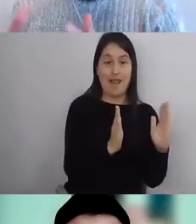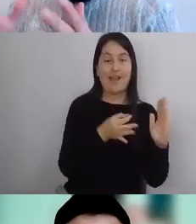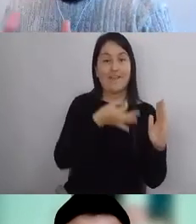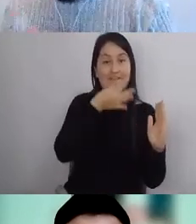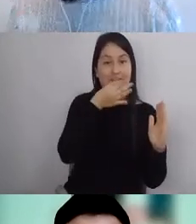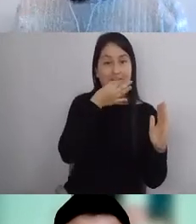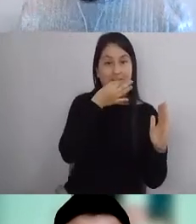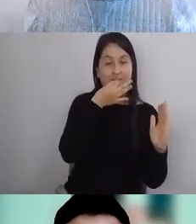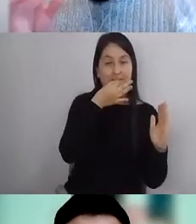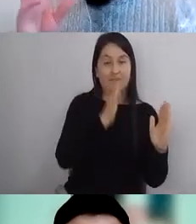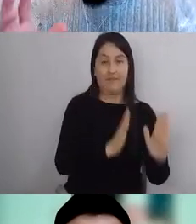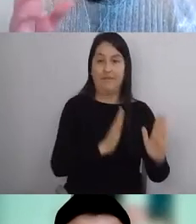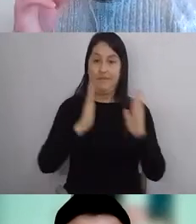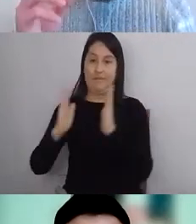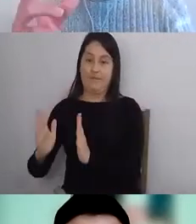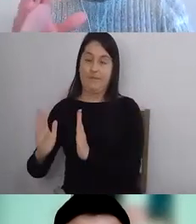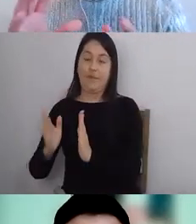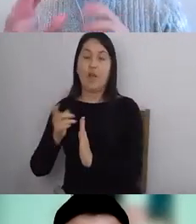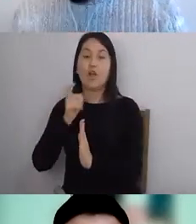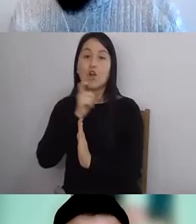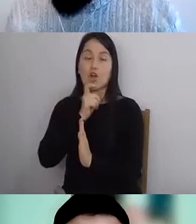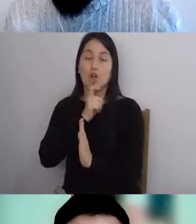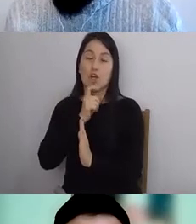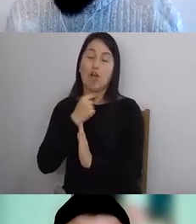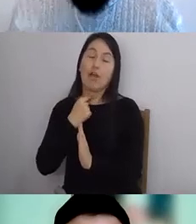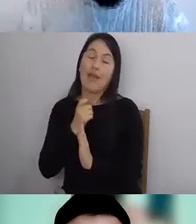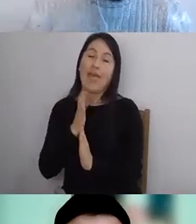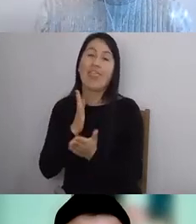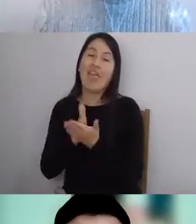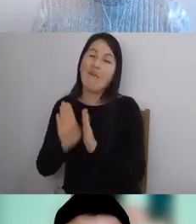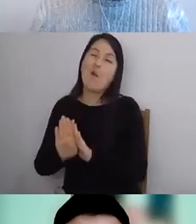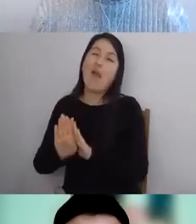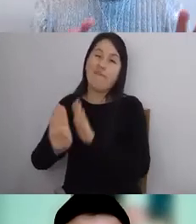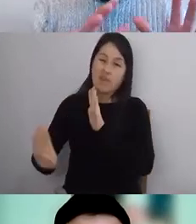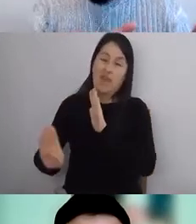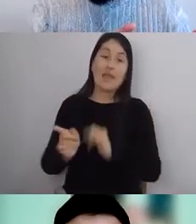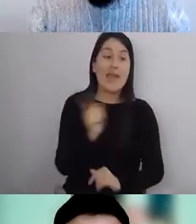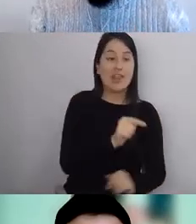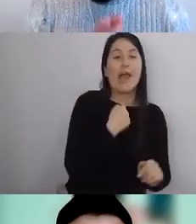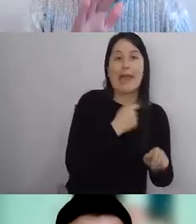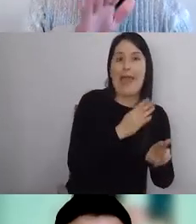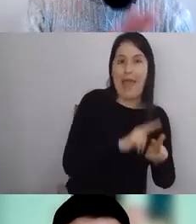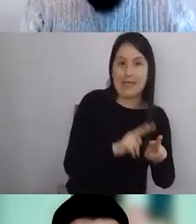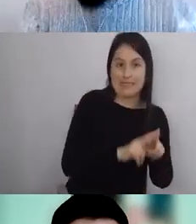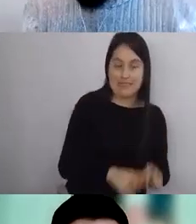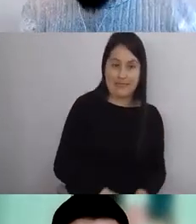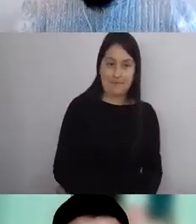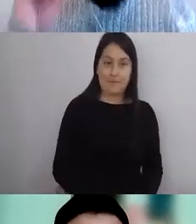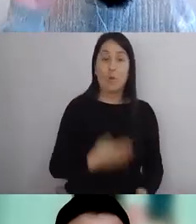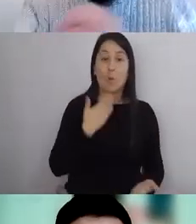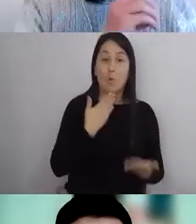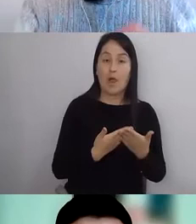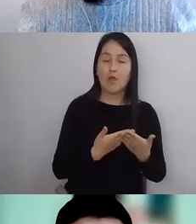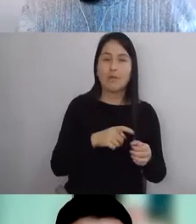hacer y a mano derecha en rojo lo que quizás debiéramos evitar, ¿ya? Recomendaciones para cuando salgan de esta